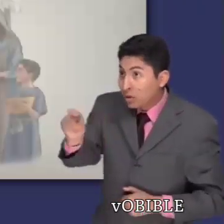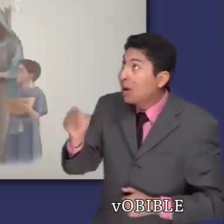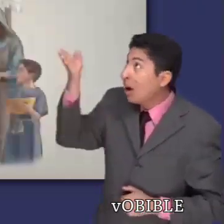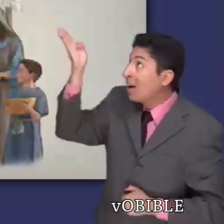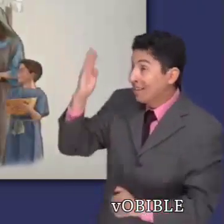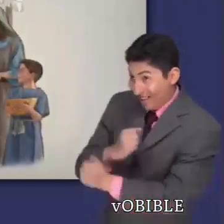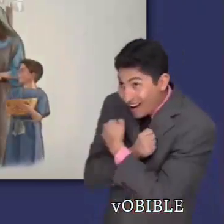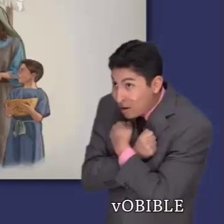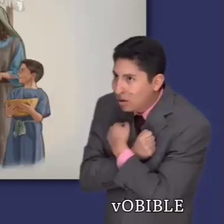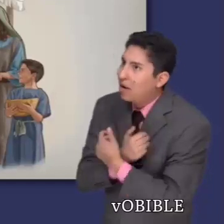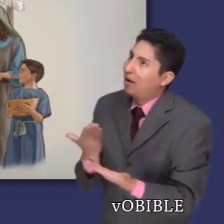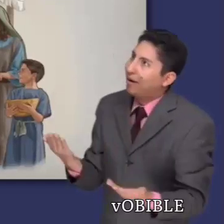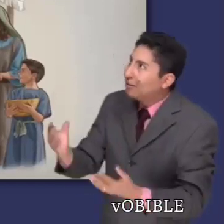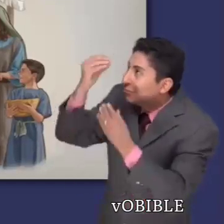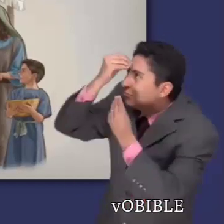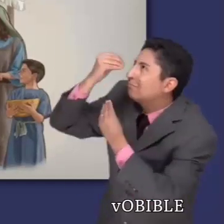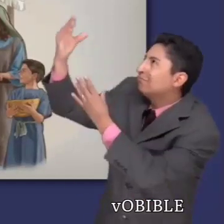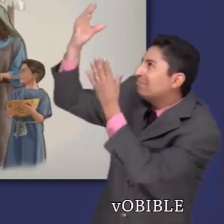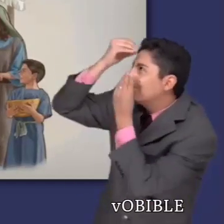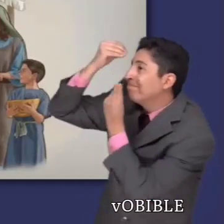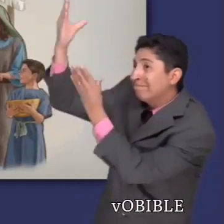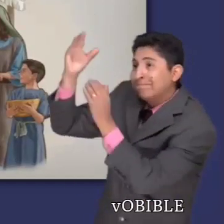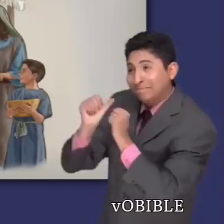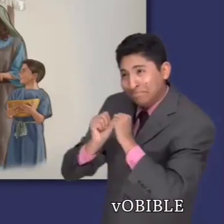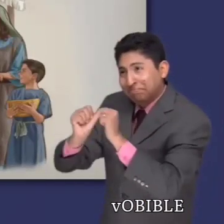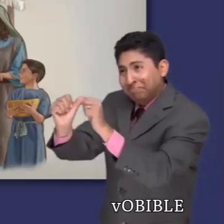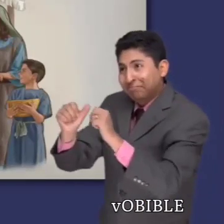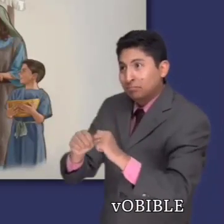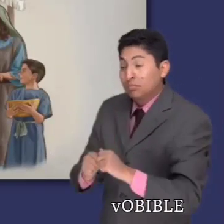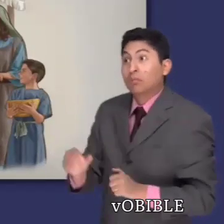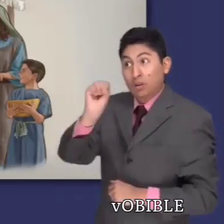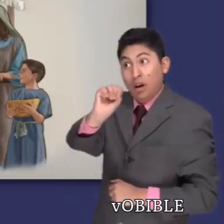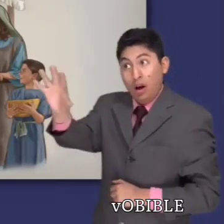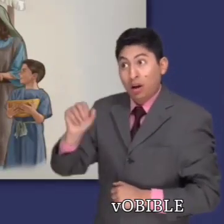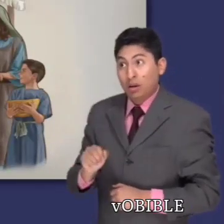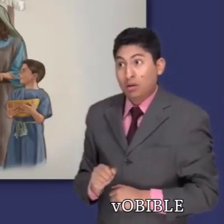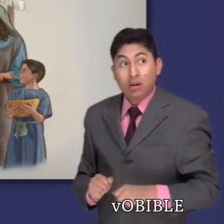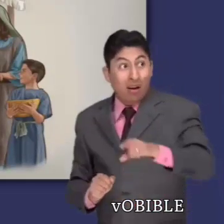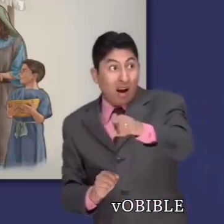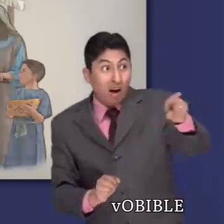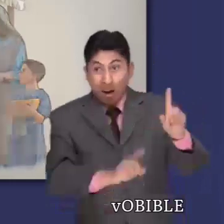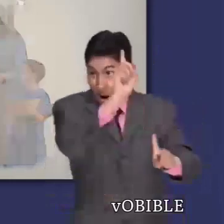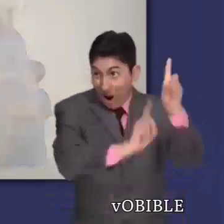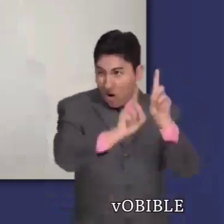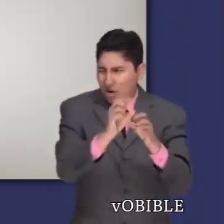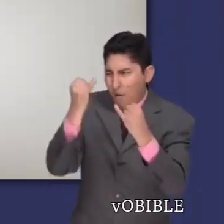dice, el amor consiste en esto, en que sigamos andando según sus mandamientos.